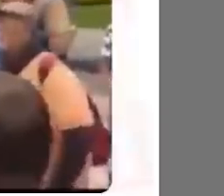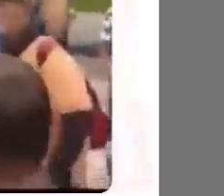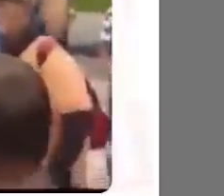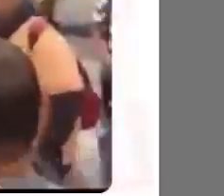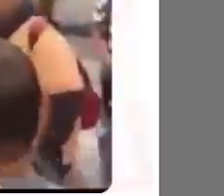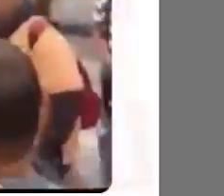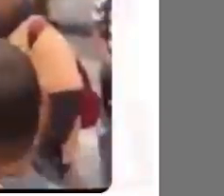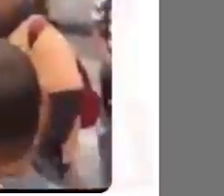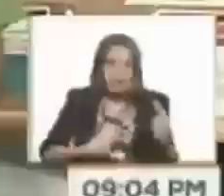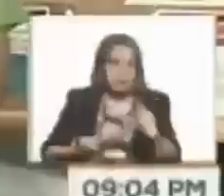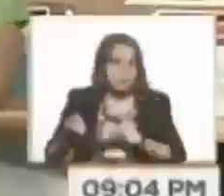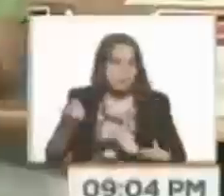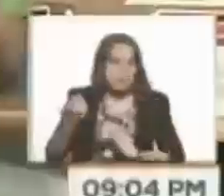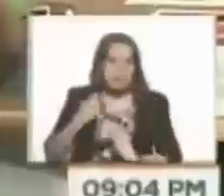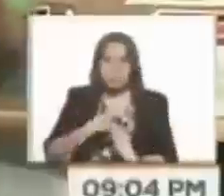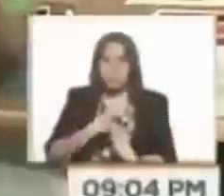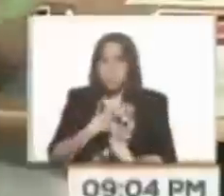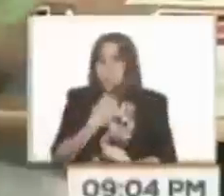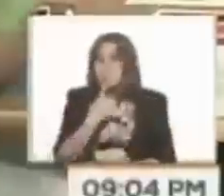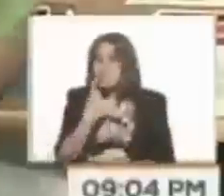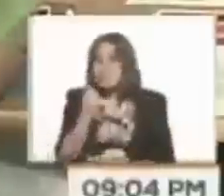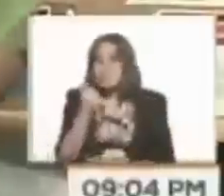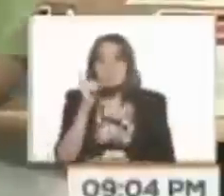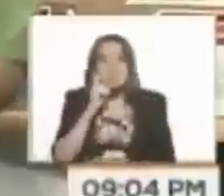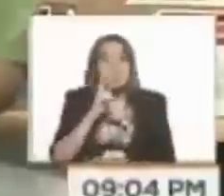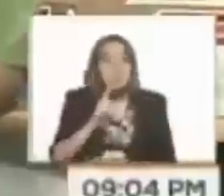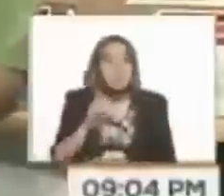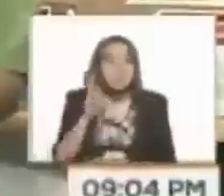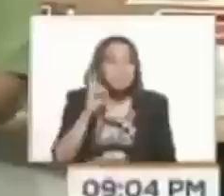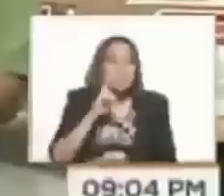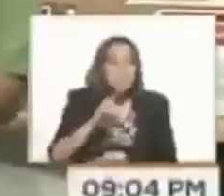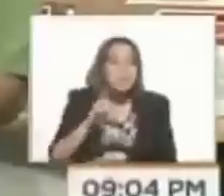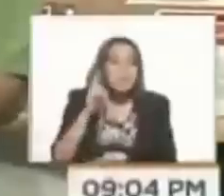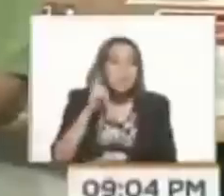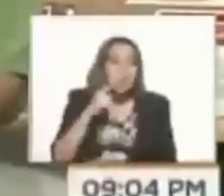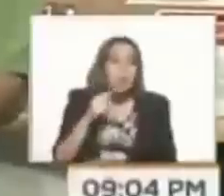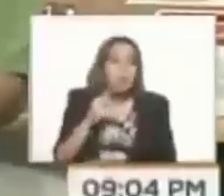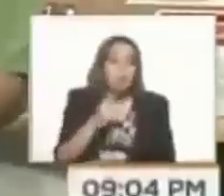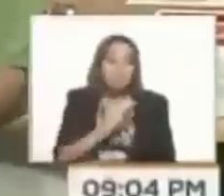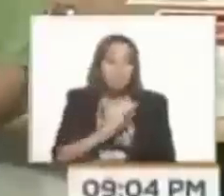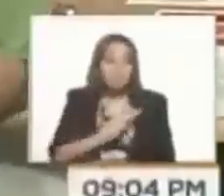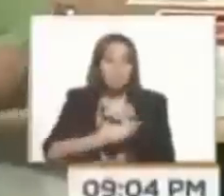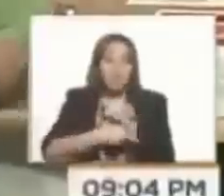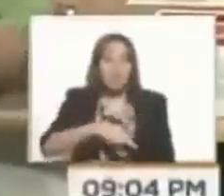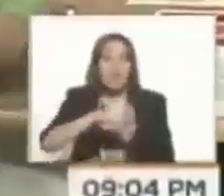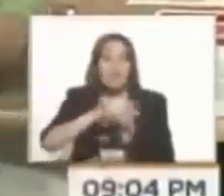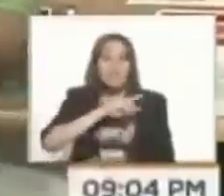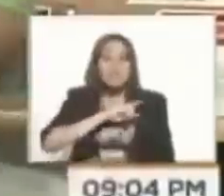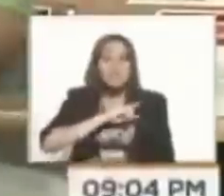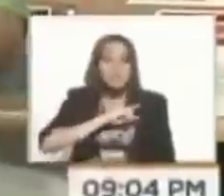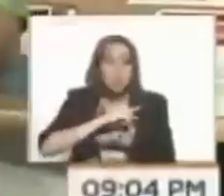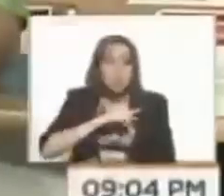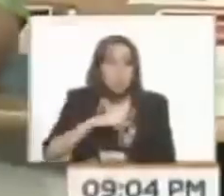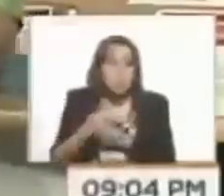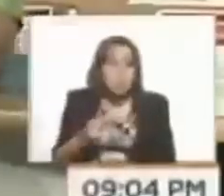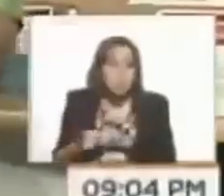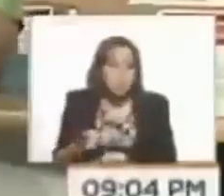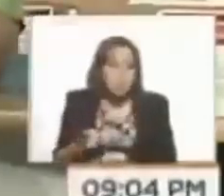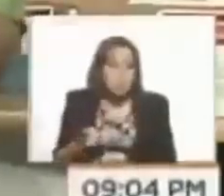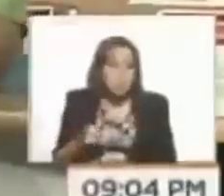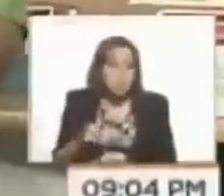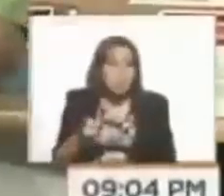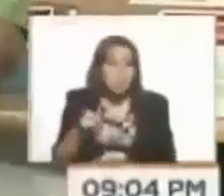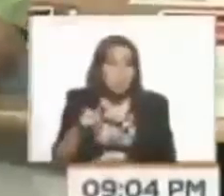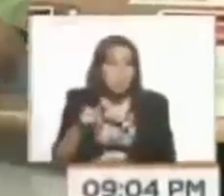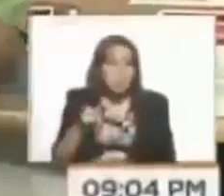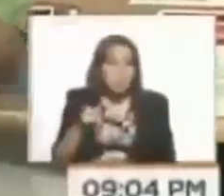Cabello, no dejaremos de conspirar hasta que los pueblos tengan el poder. Y bueno, ya sabemos que las intimidaciones del régimen no se harán